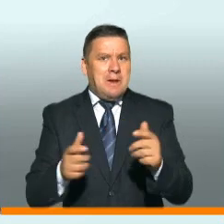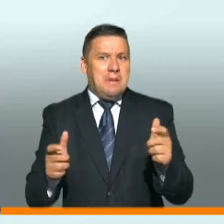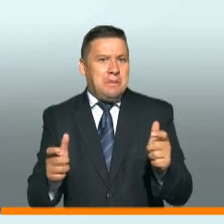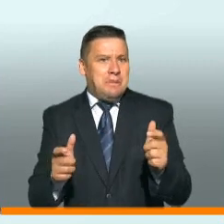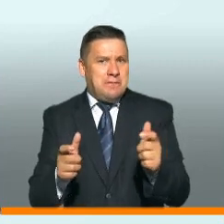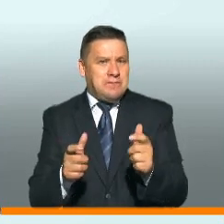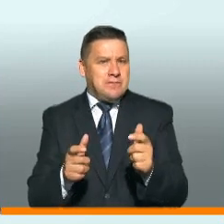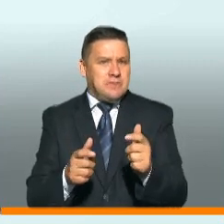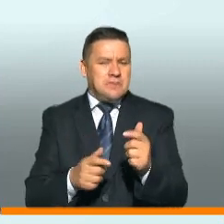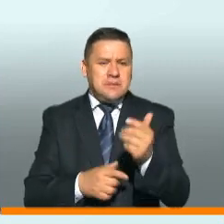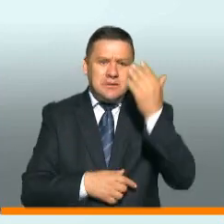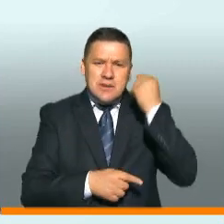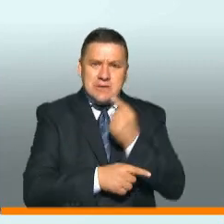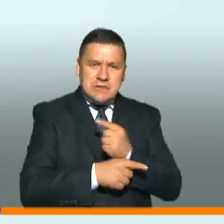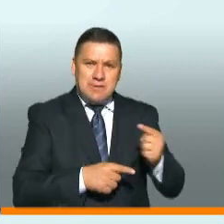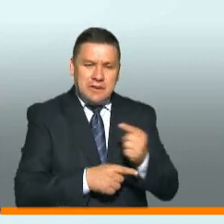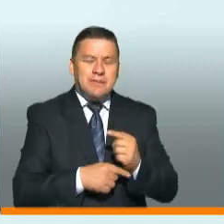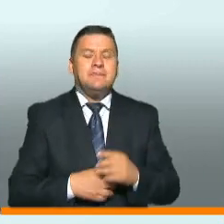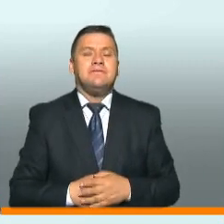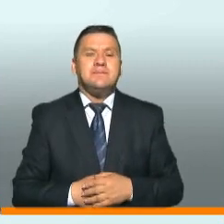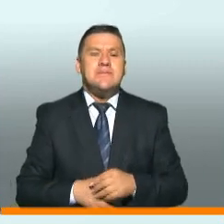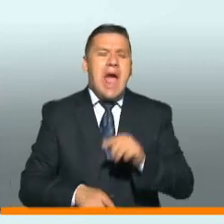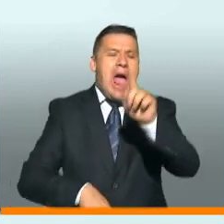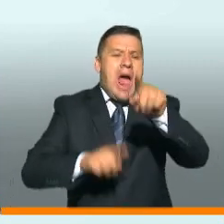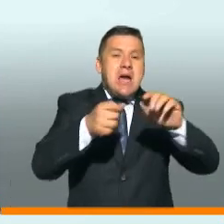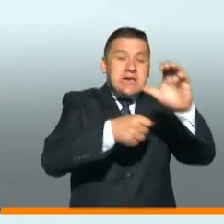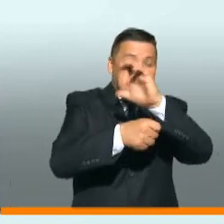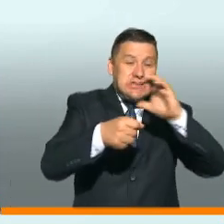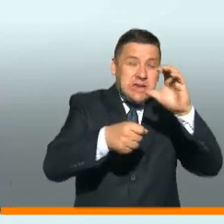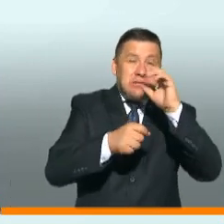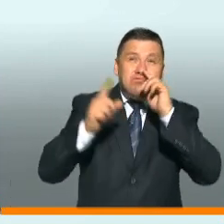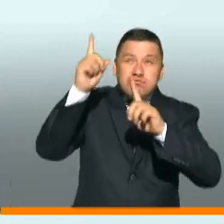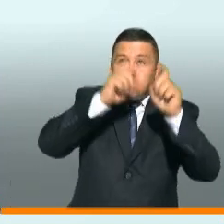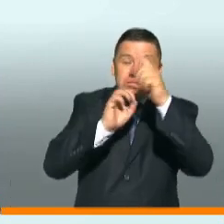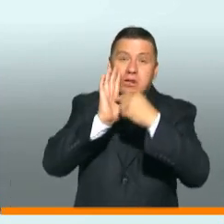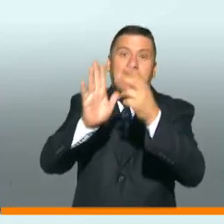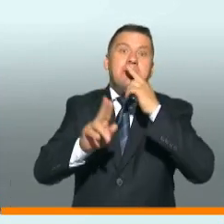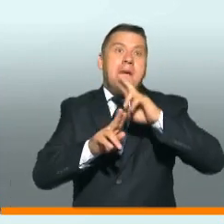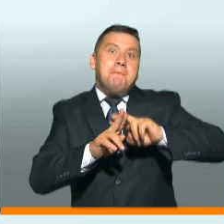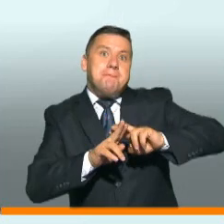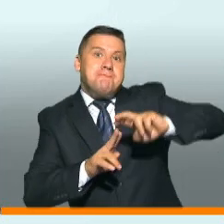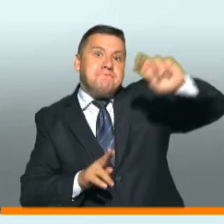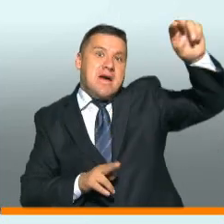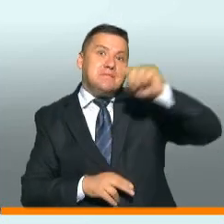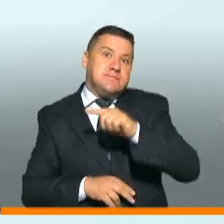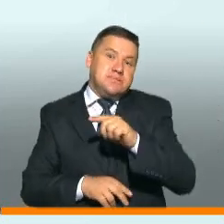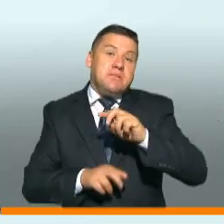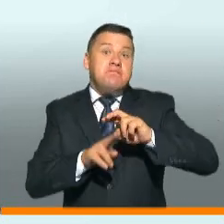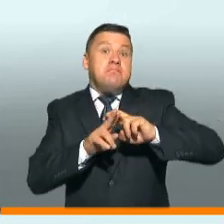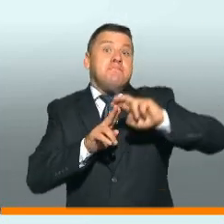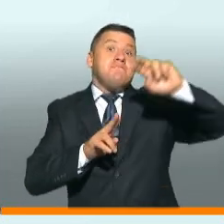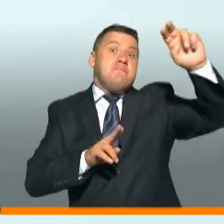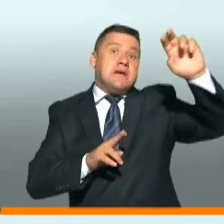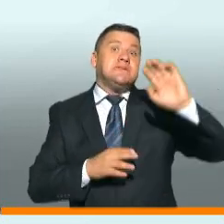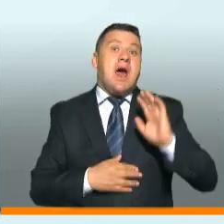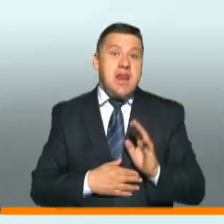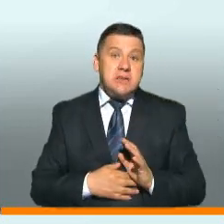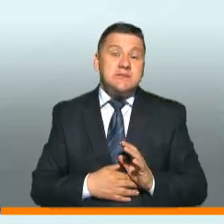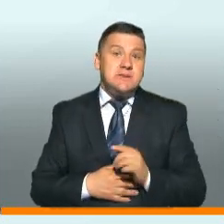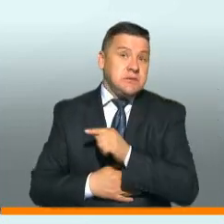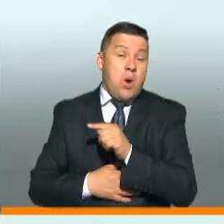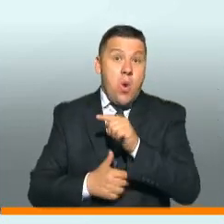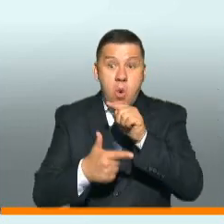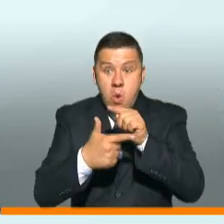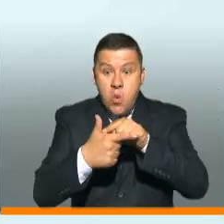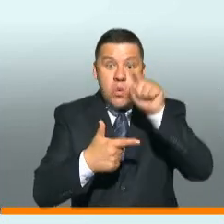progresivamente durante las pasadas semanas. En algunas de las ciudades que queremos analizar está Manizales, que presenta un